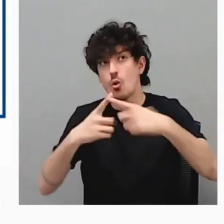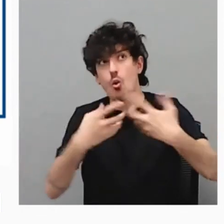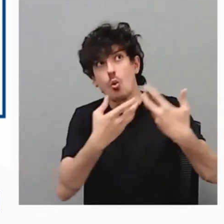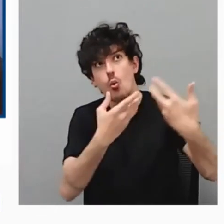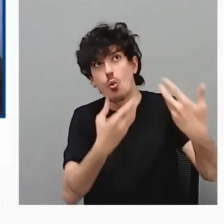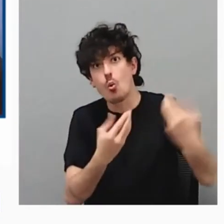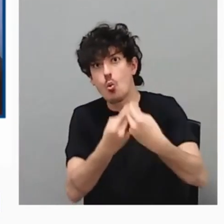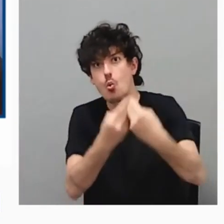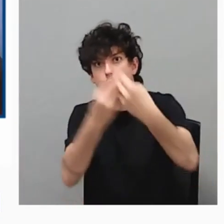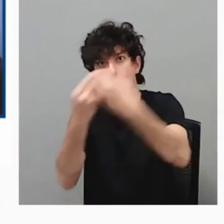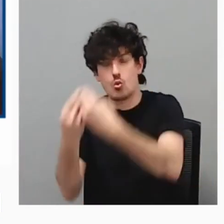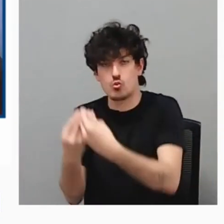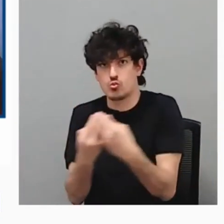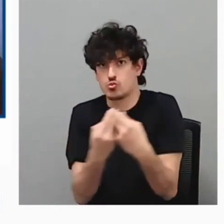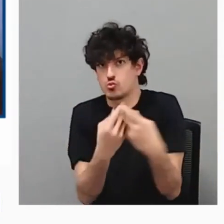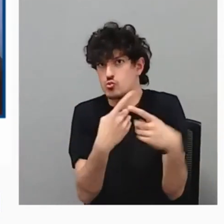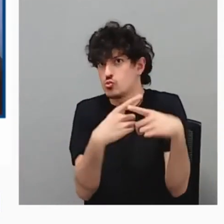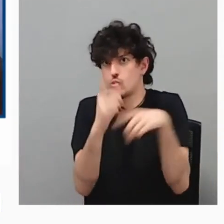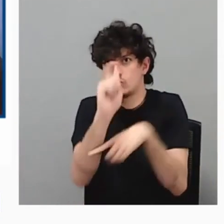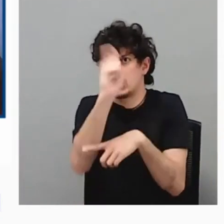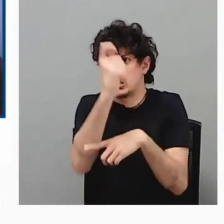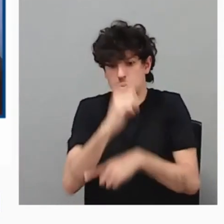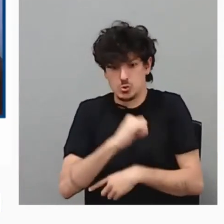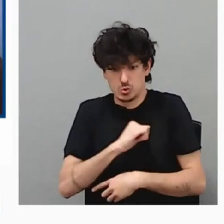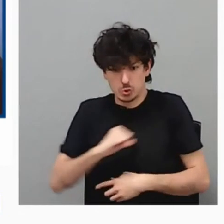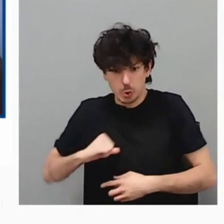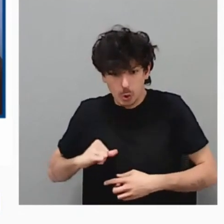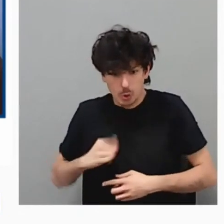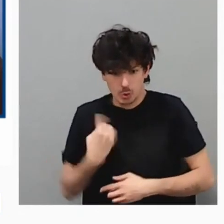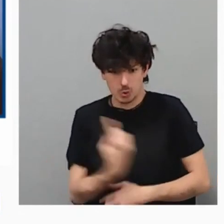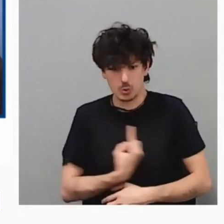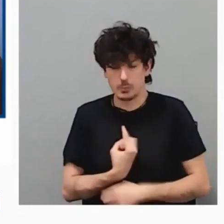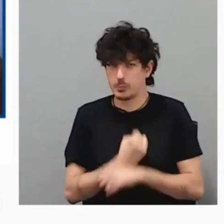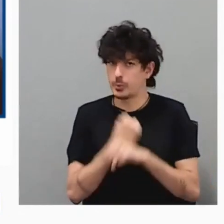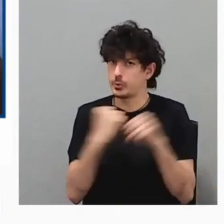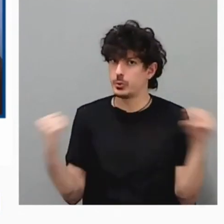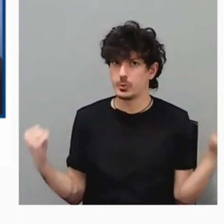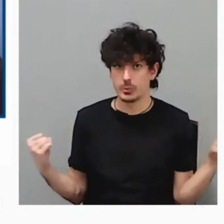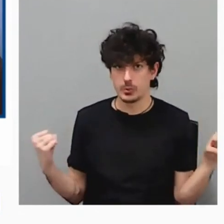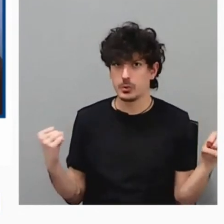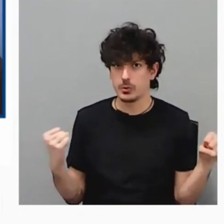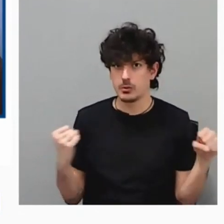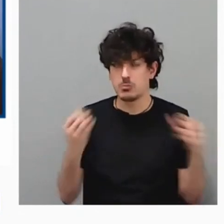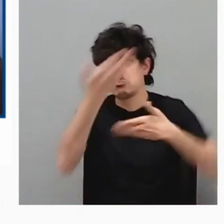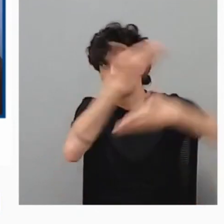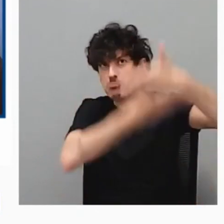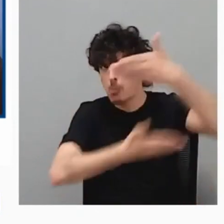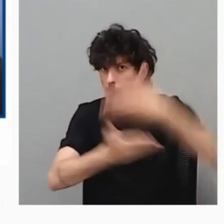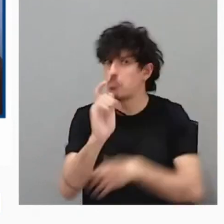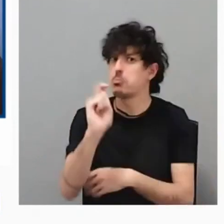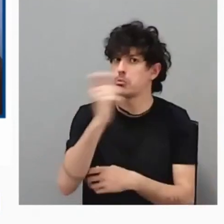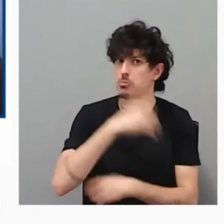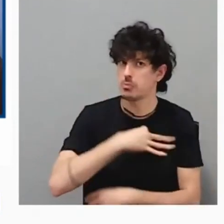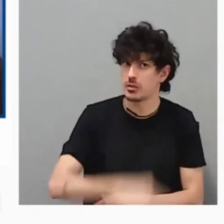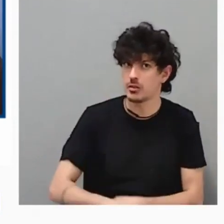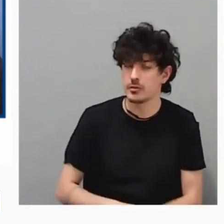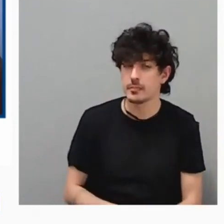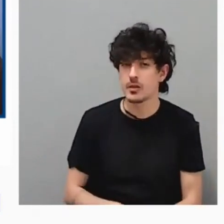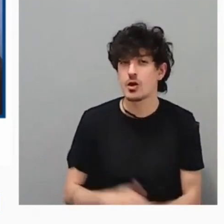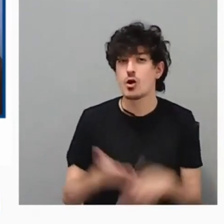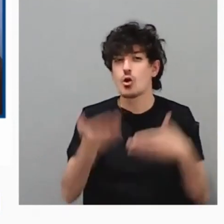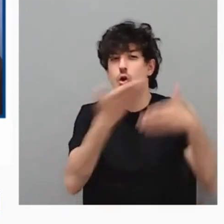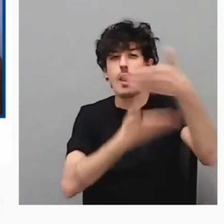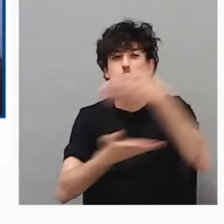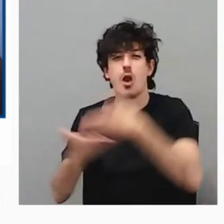solos no podemos hacer. En ese sentido, la pregunta que motiva nuestro trabajo en innovación es muy clara. ¿Cómo colaborar con la solución